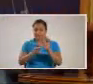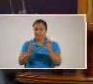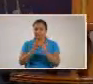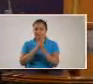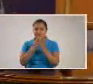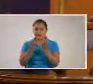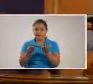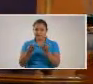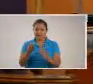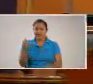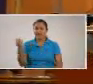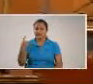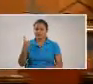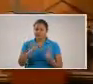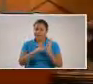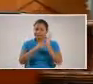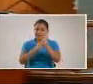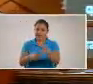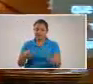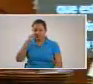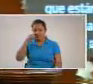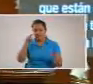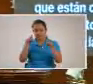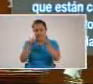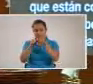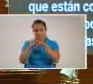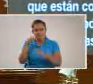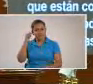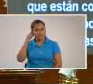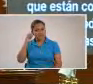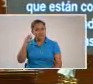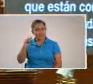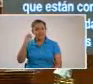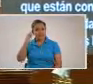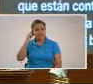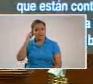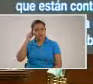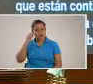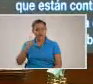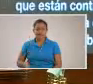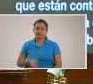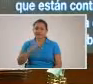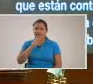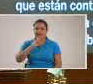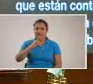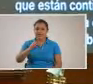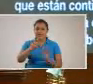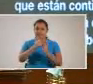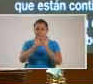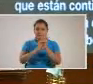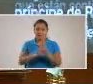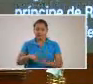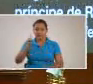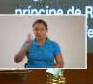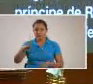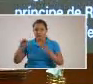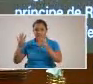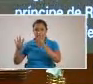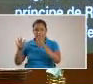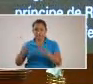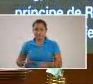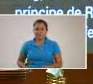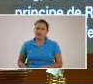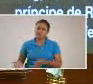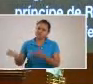Biblia en donde aparece también Gog y Magog es el capítulo 38. Entonces, acompáñeme a ver